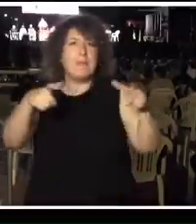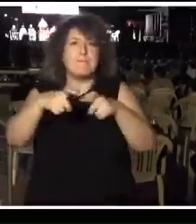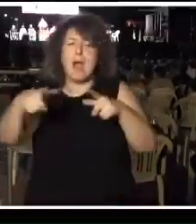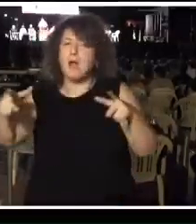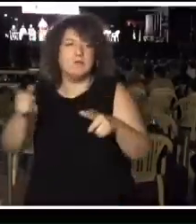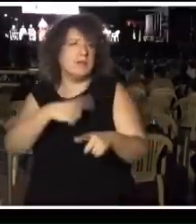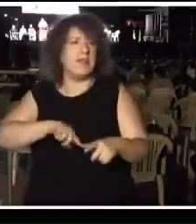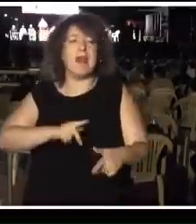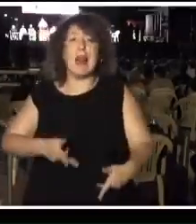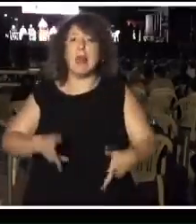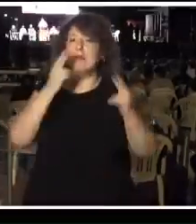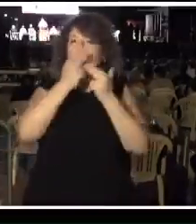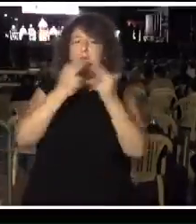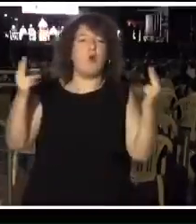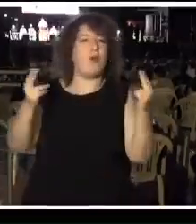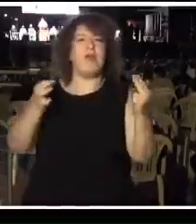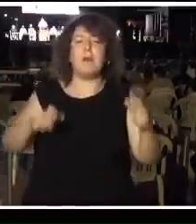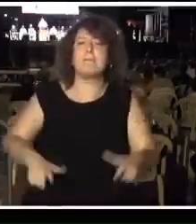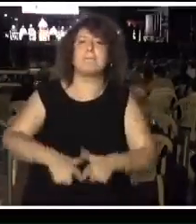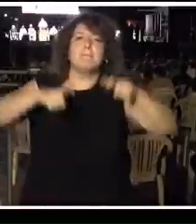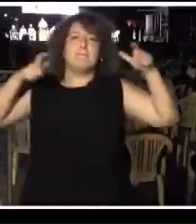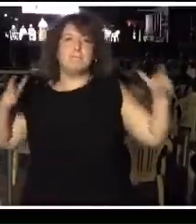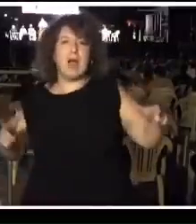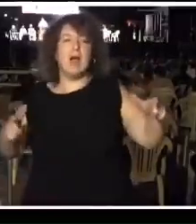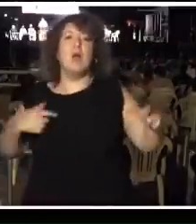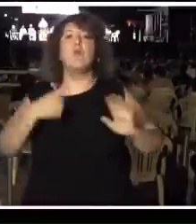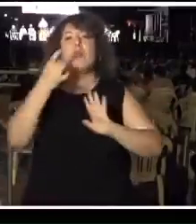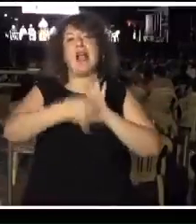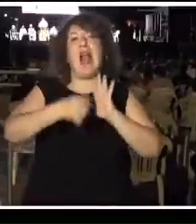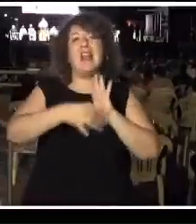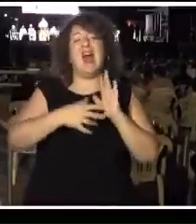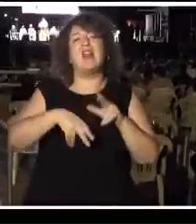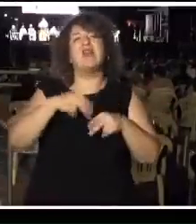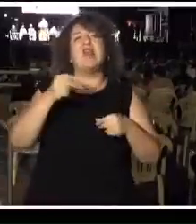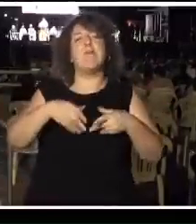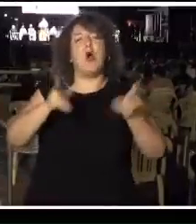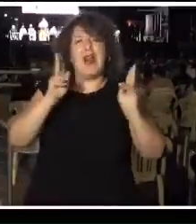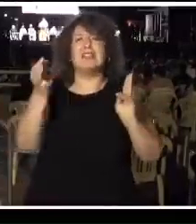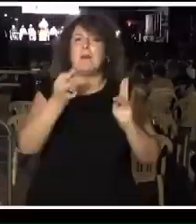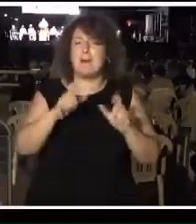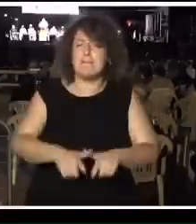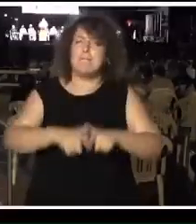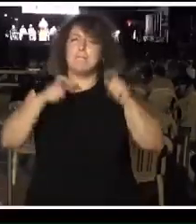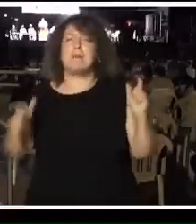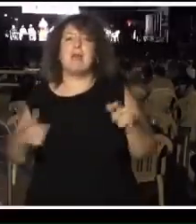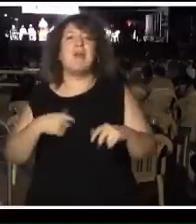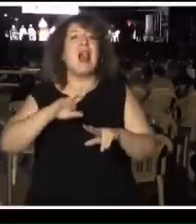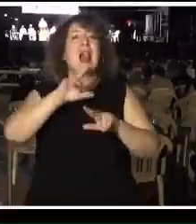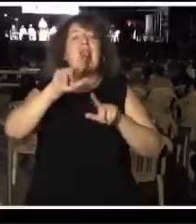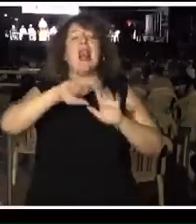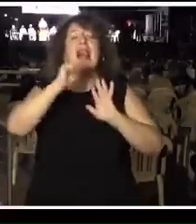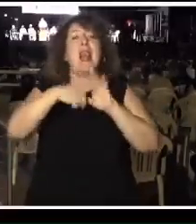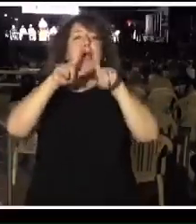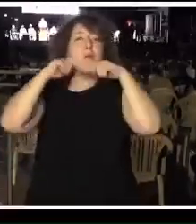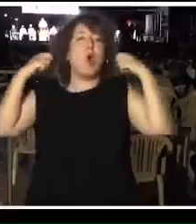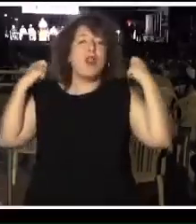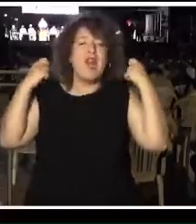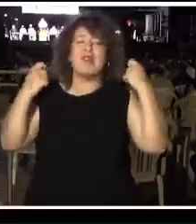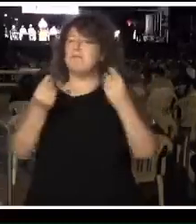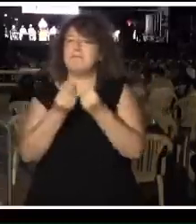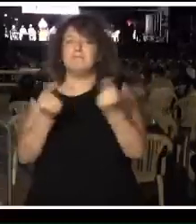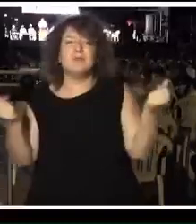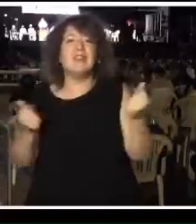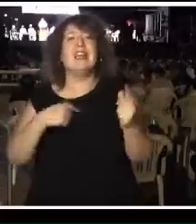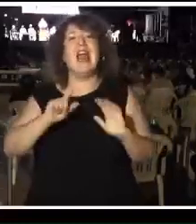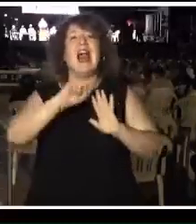libertades públicas y la calidad democrática. Nuestra prioridad debe ser la derogación de la ley Mordaza y de la ley de secretos oficiales